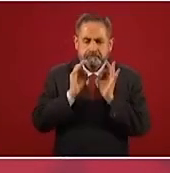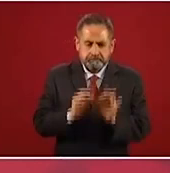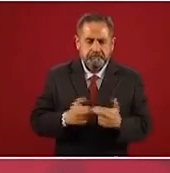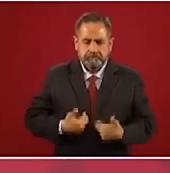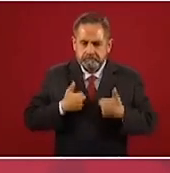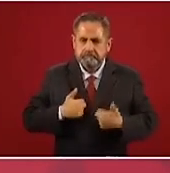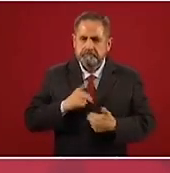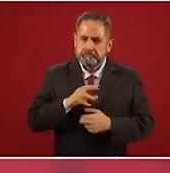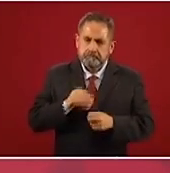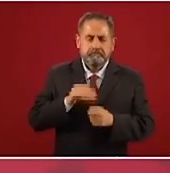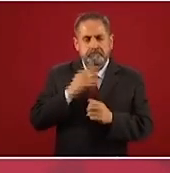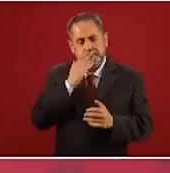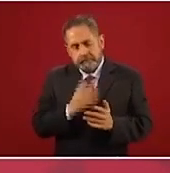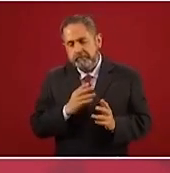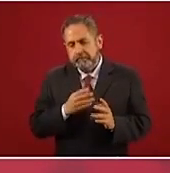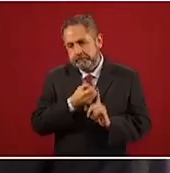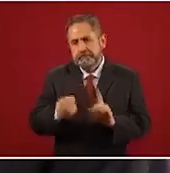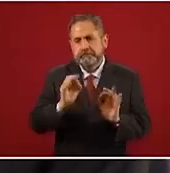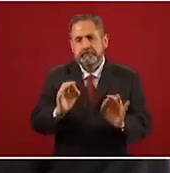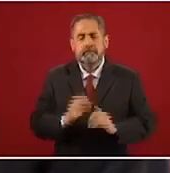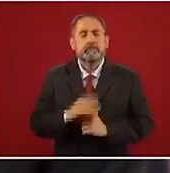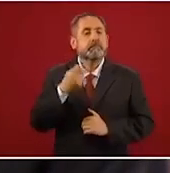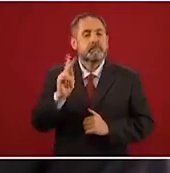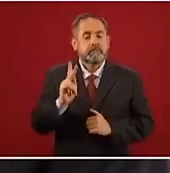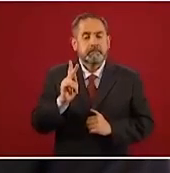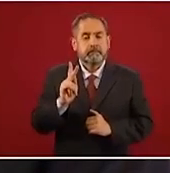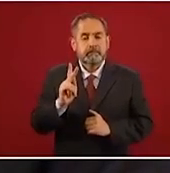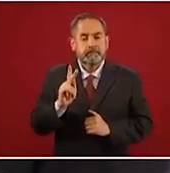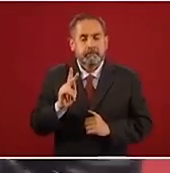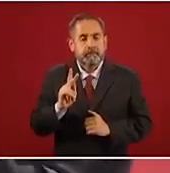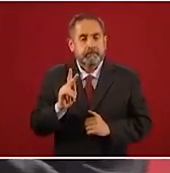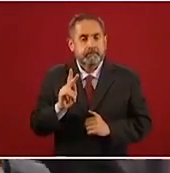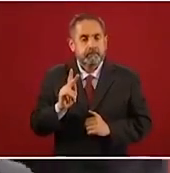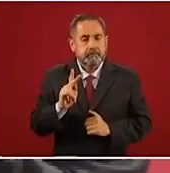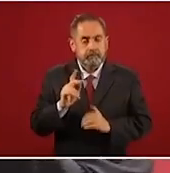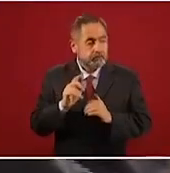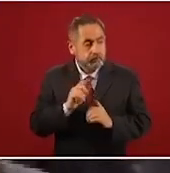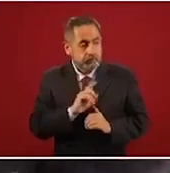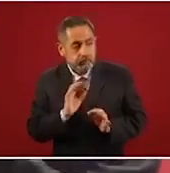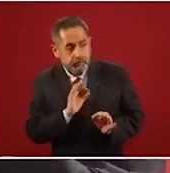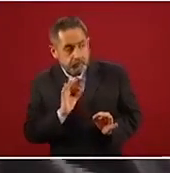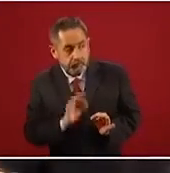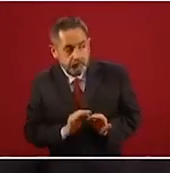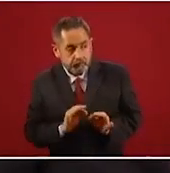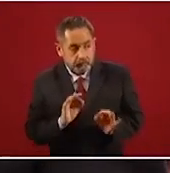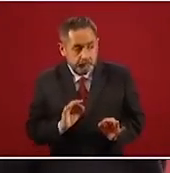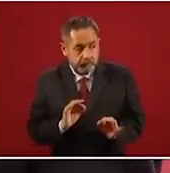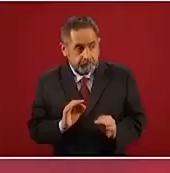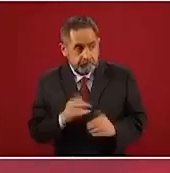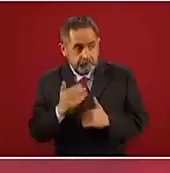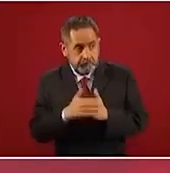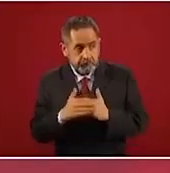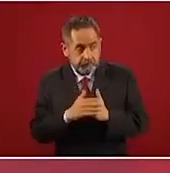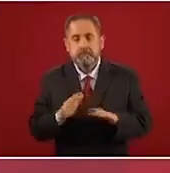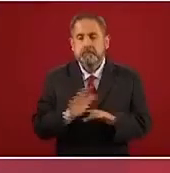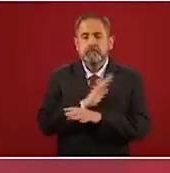migratoria en ese país. Pero lo vamos a hacer cuando se presenten las